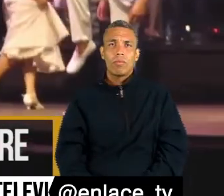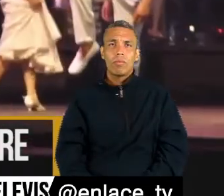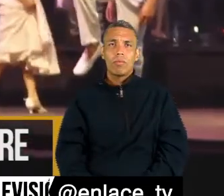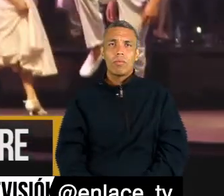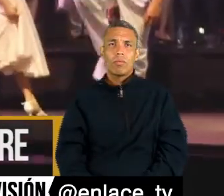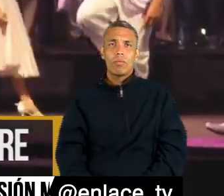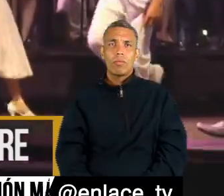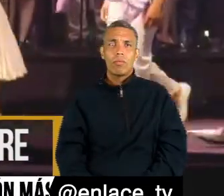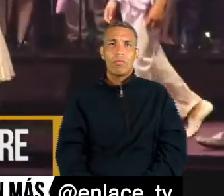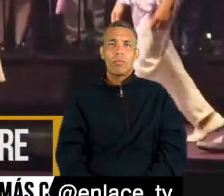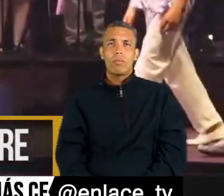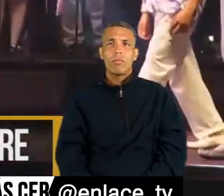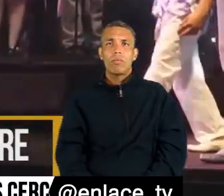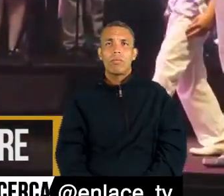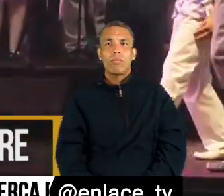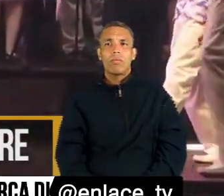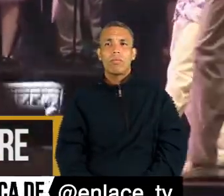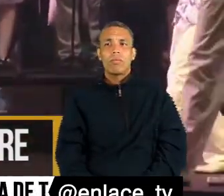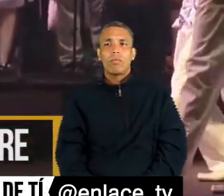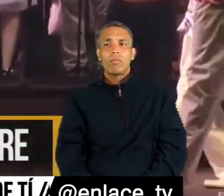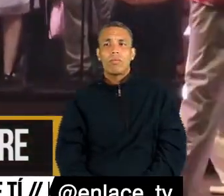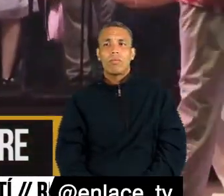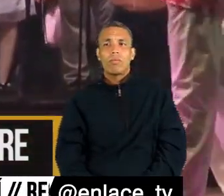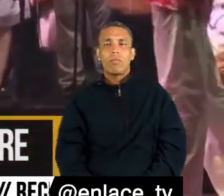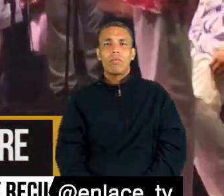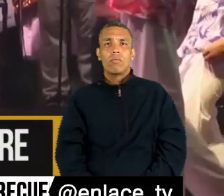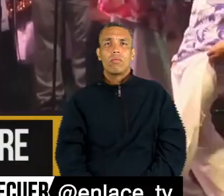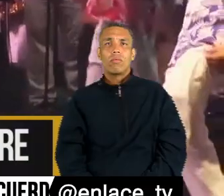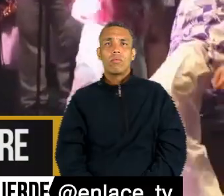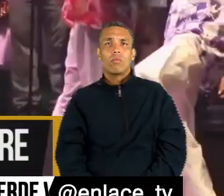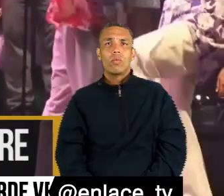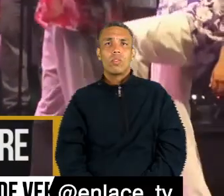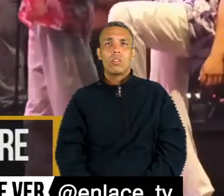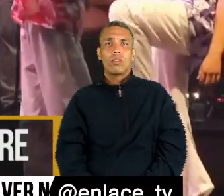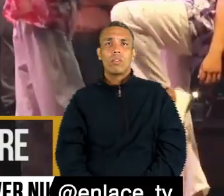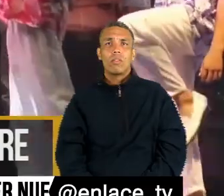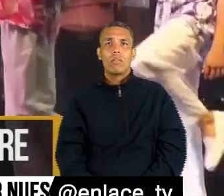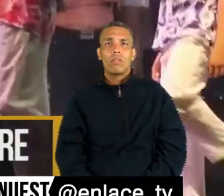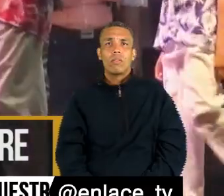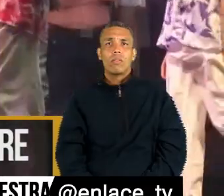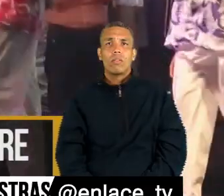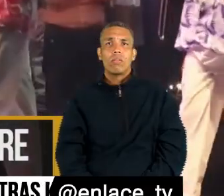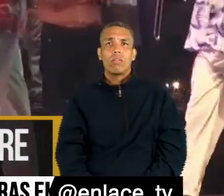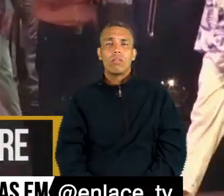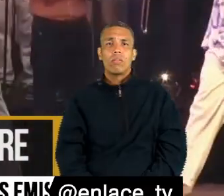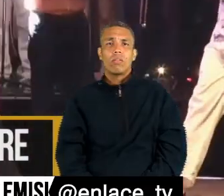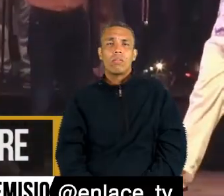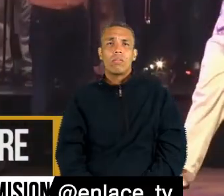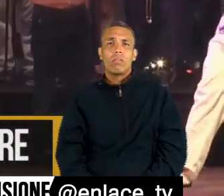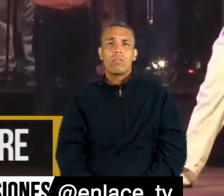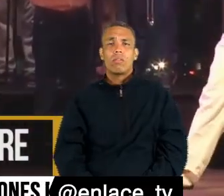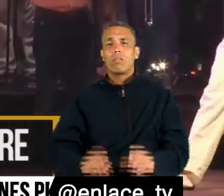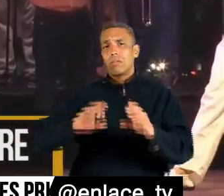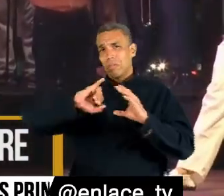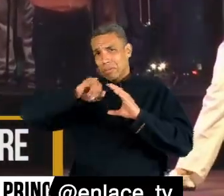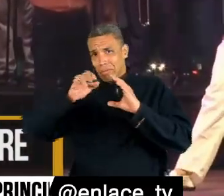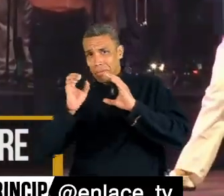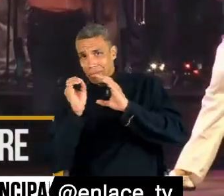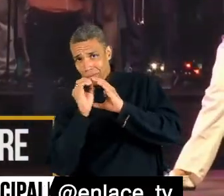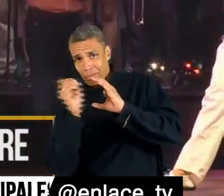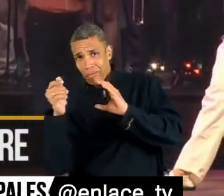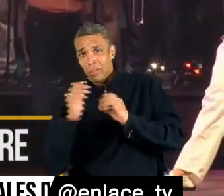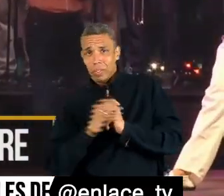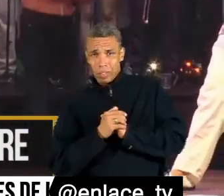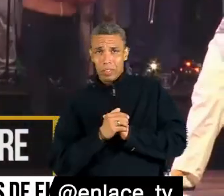foto de los dos dentro de un corazón posando en la estación. El preaniversario de Barranca Bermeja se vivió en el Centro